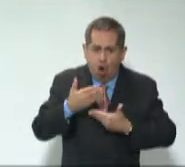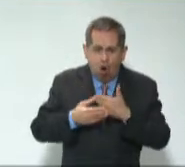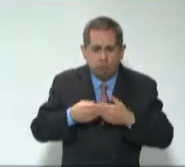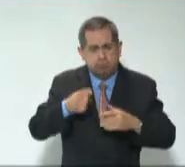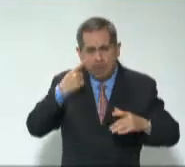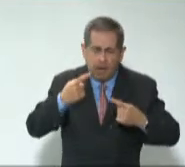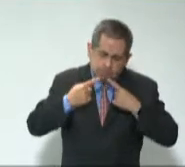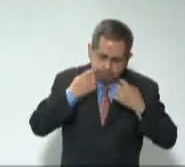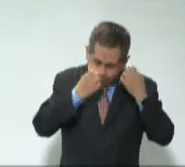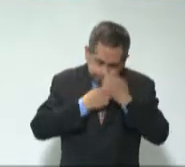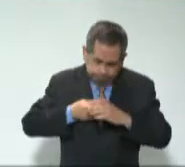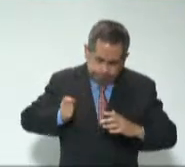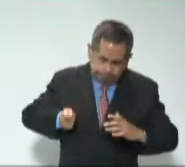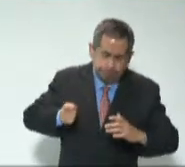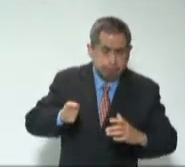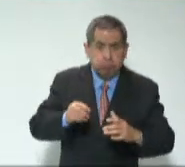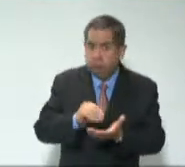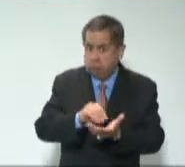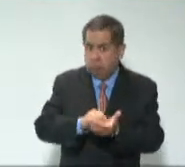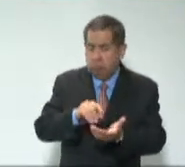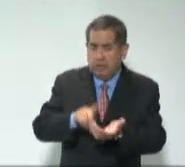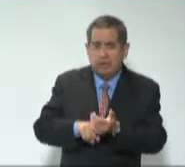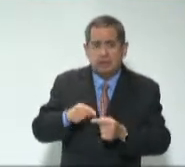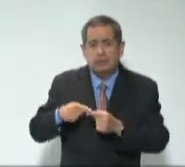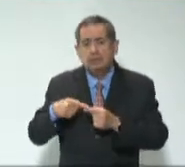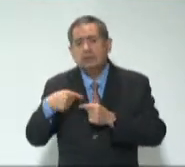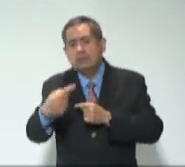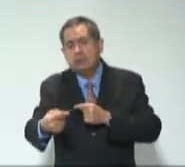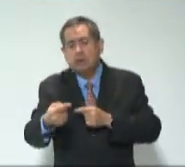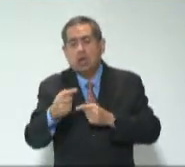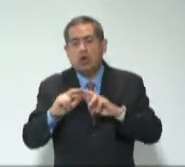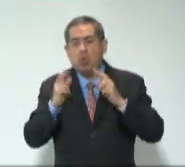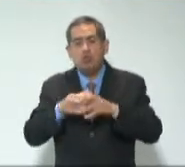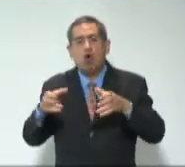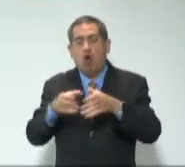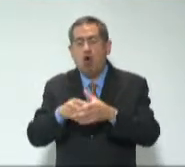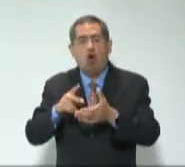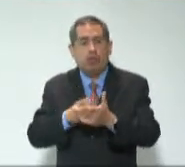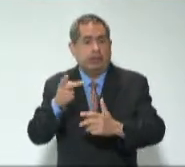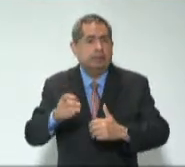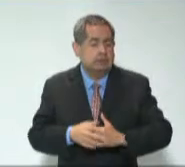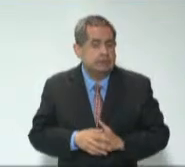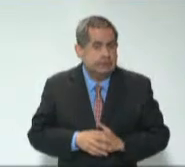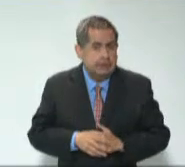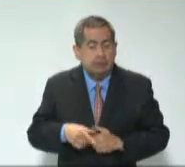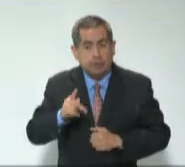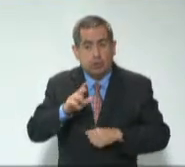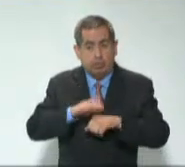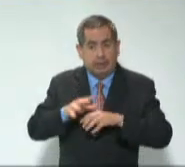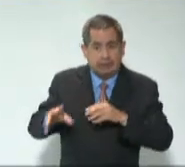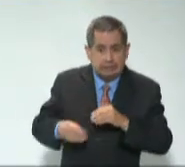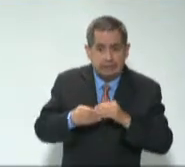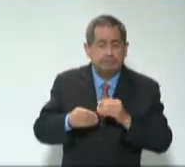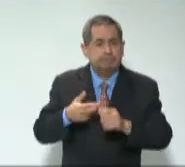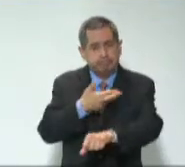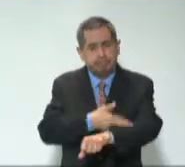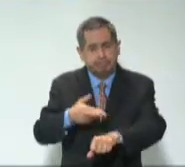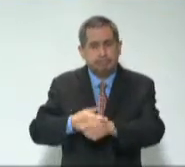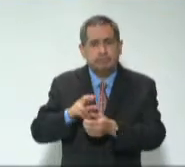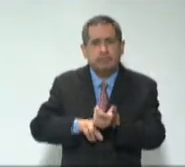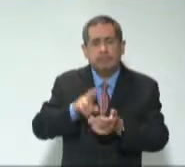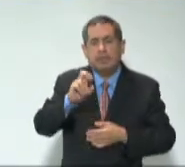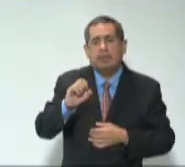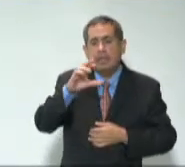resolución los cuales se llevarán en la siguiente sesión aunado a ello el trámite de los recursos de